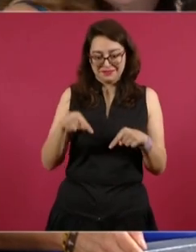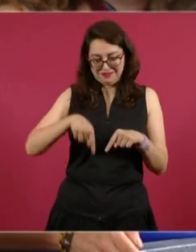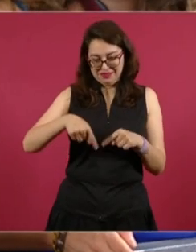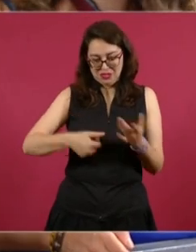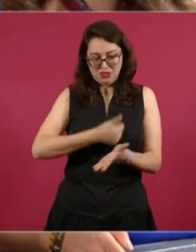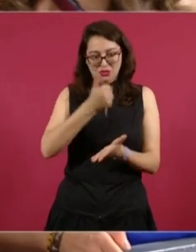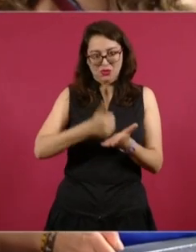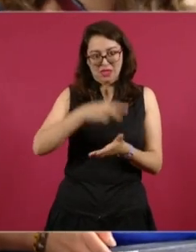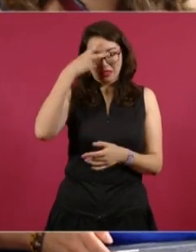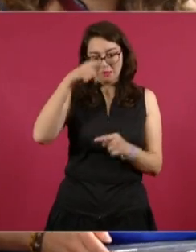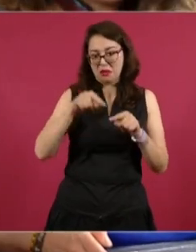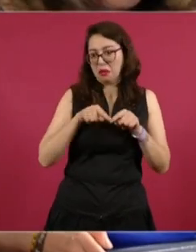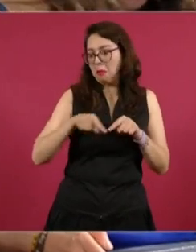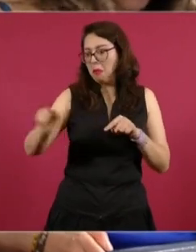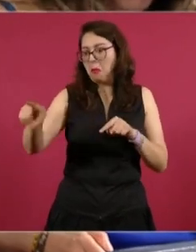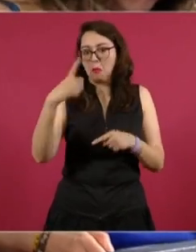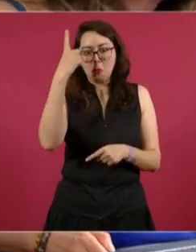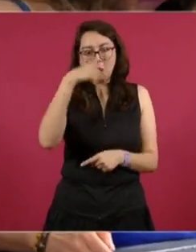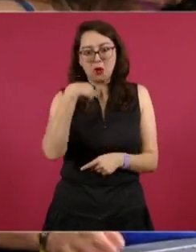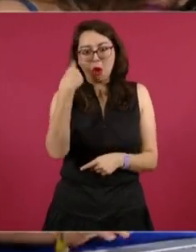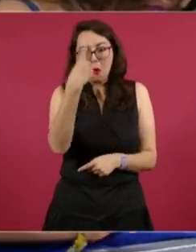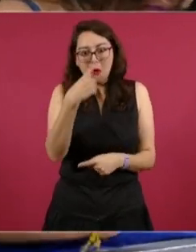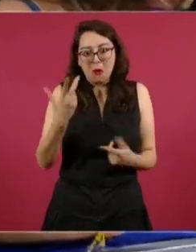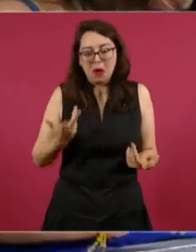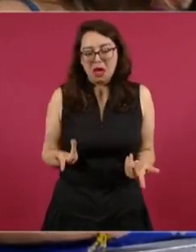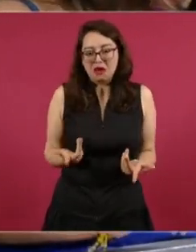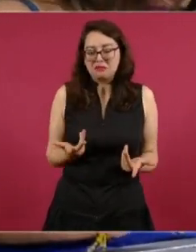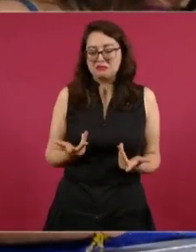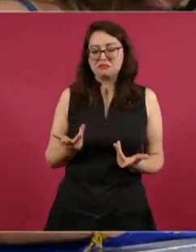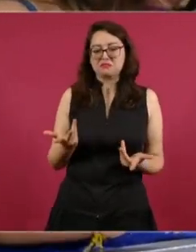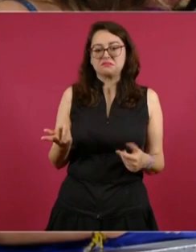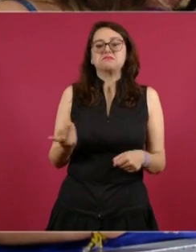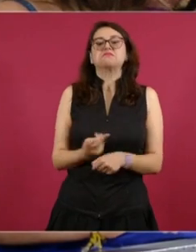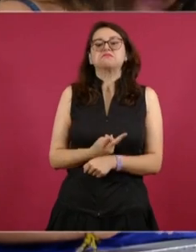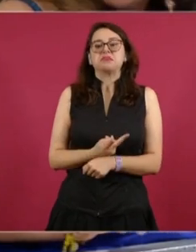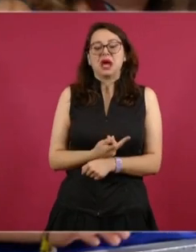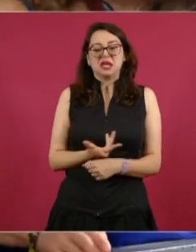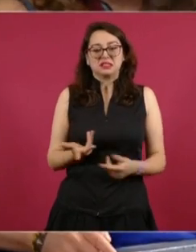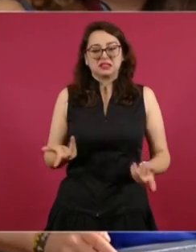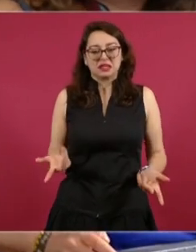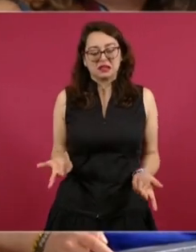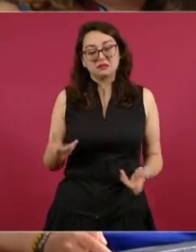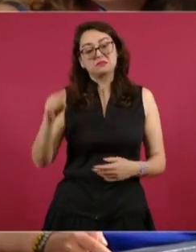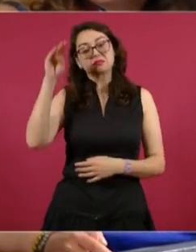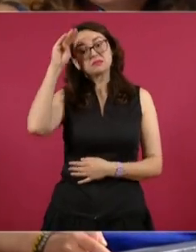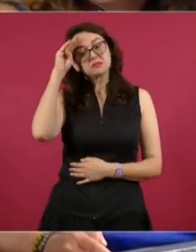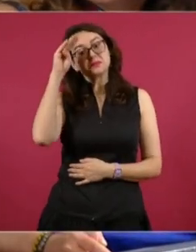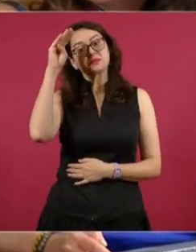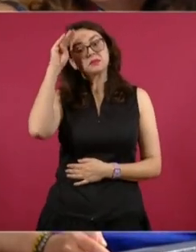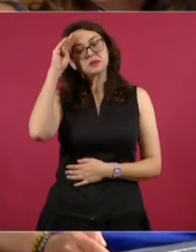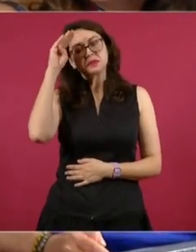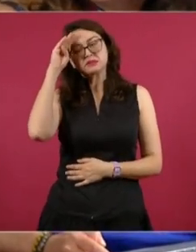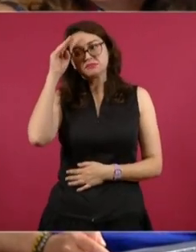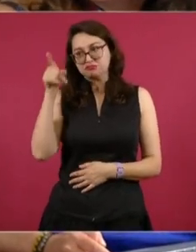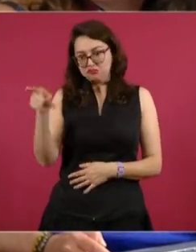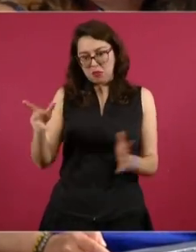hora y media de aquí, dependiendo del tránsito. ¿Qué se ha contemplado en algún o se ha hecho alguna